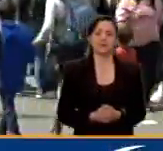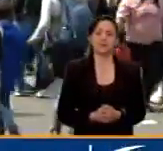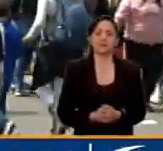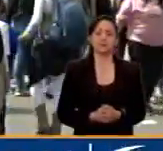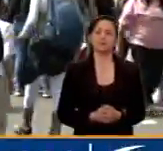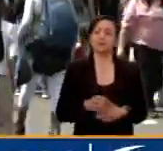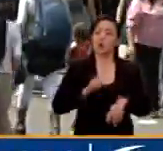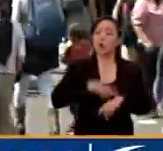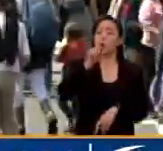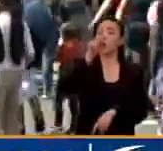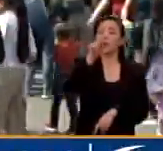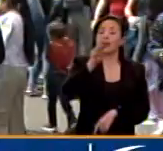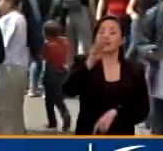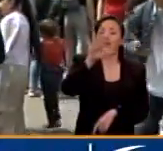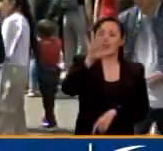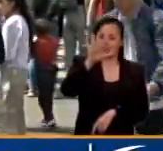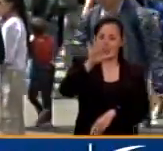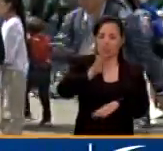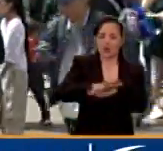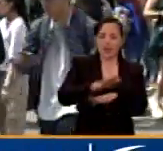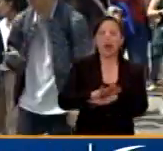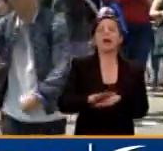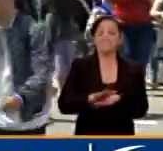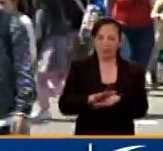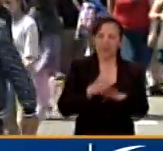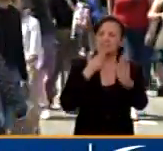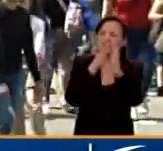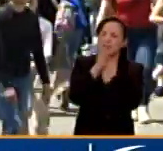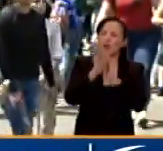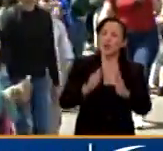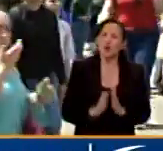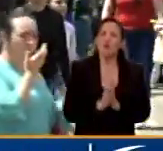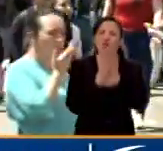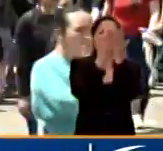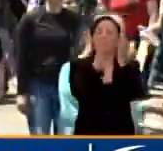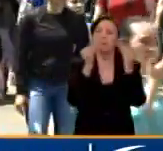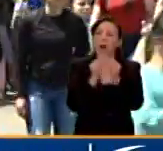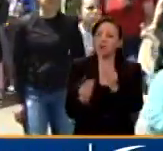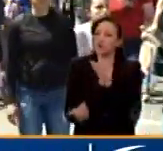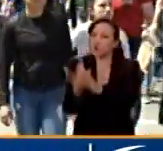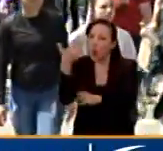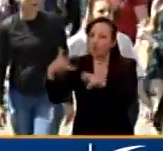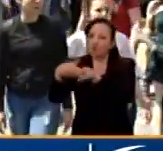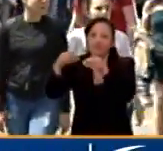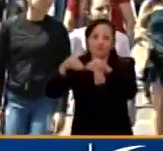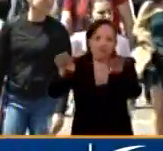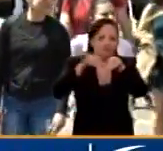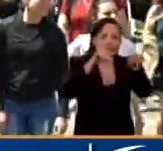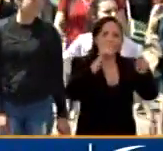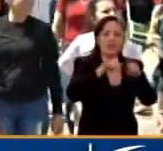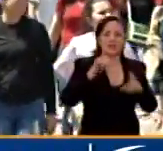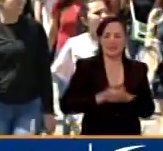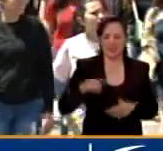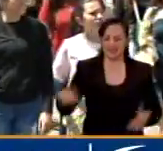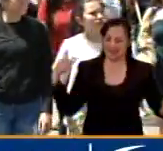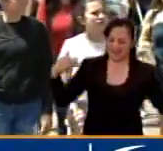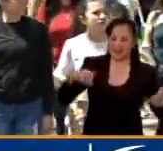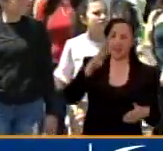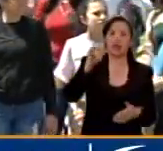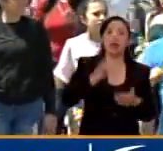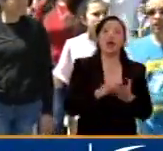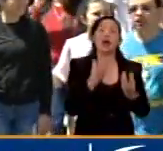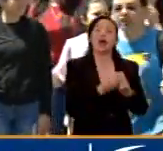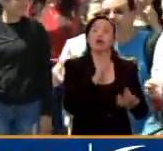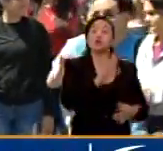1:35 de la tarde y seguimos con más de La Filbo. Y a propósito de esos lanzamientos que ha tenido esta versión 36, el Ejército Nacional de Colombia tiene